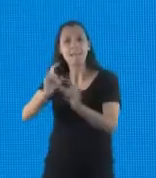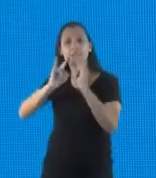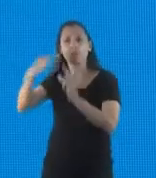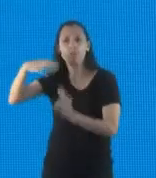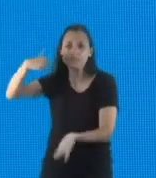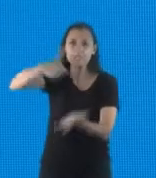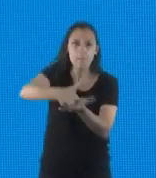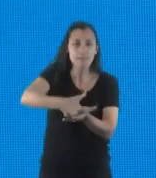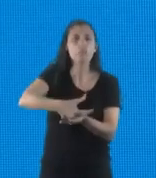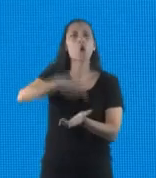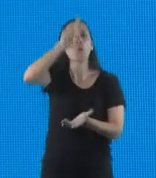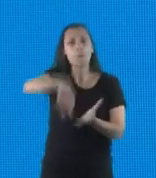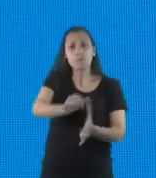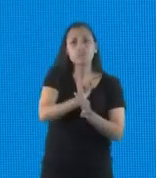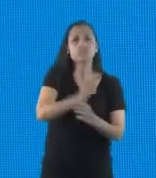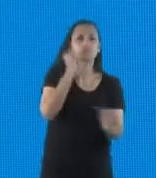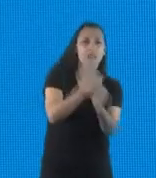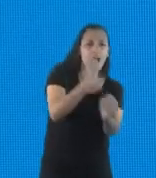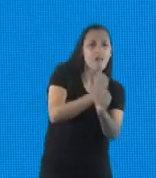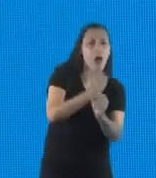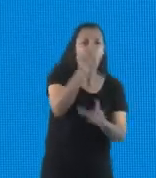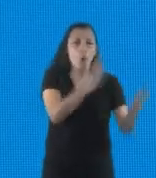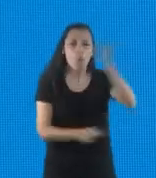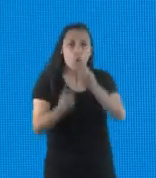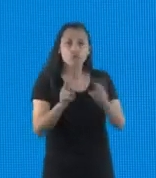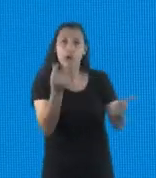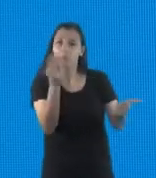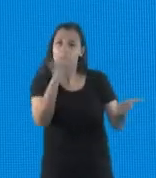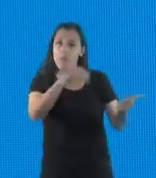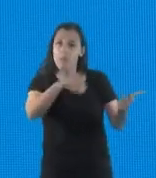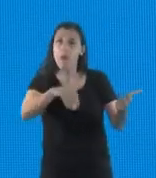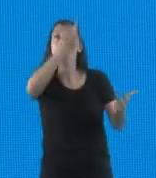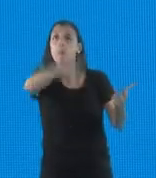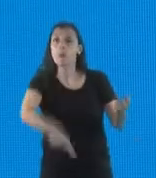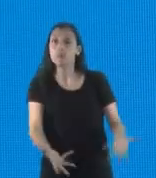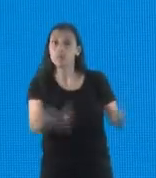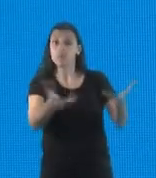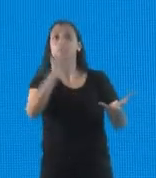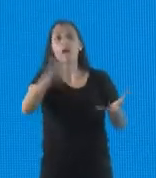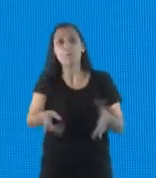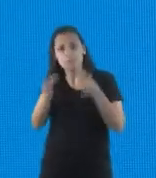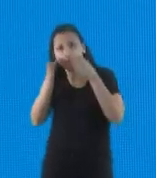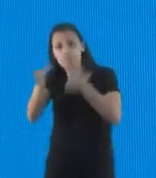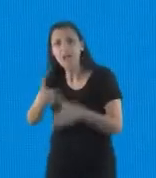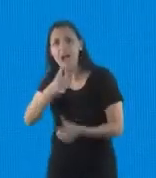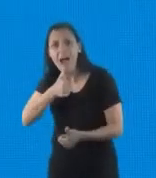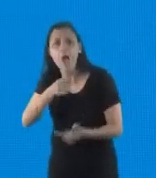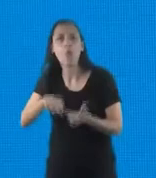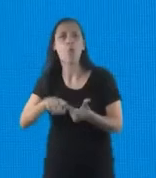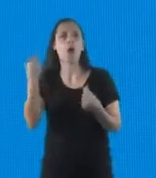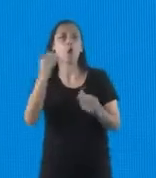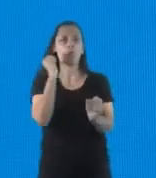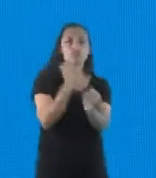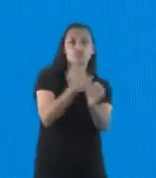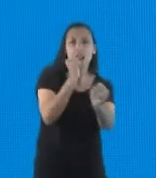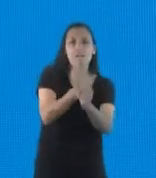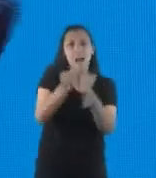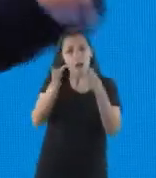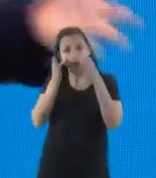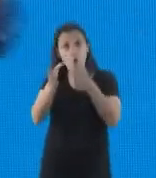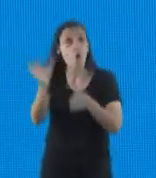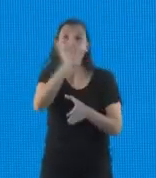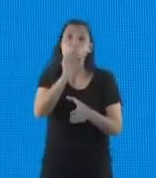el talento creativo para generar valor agregado sobre ese agua, el trabajo focalizado